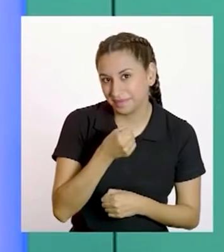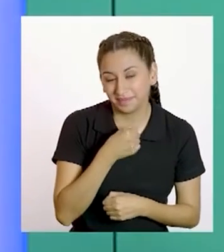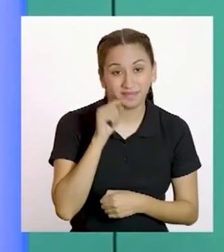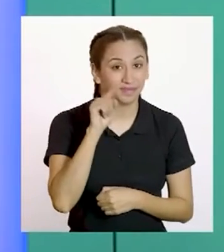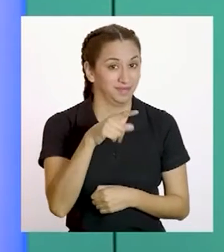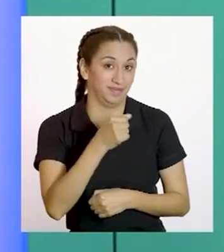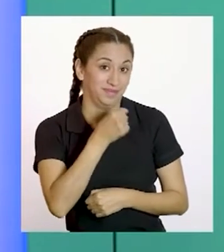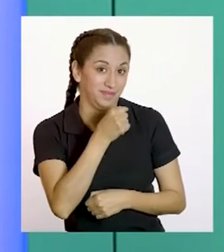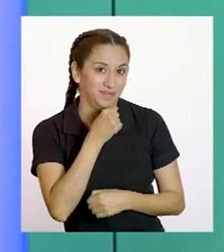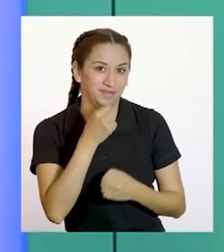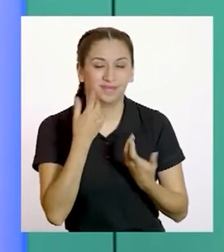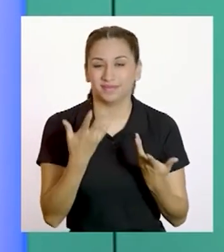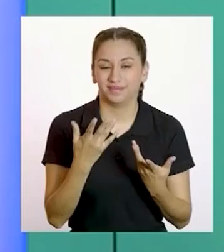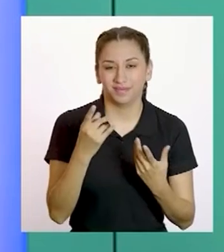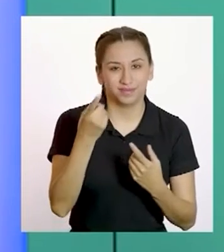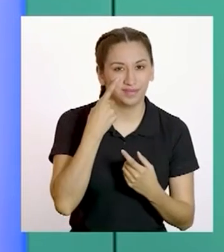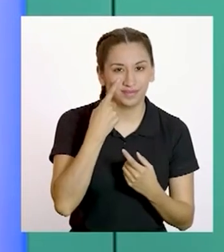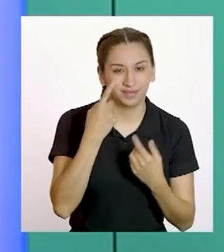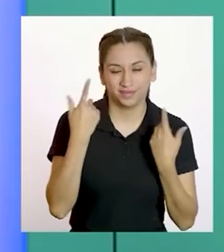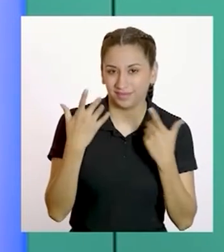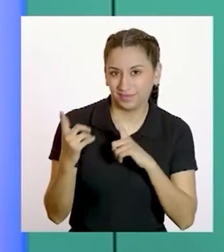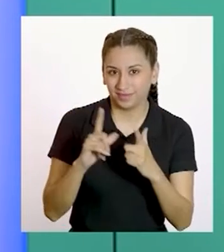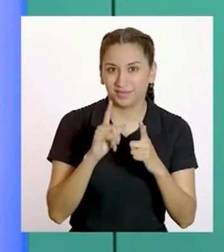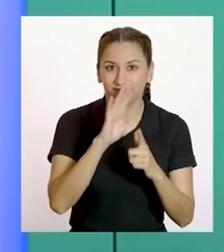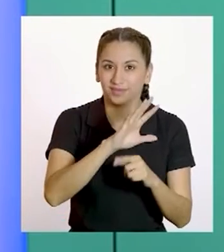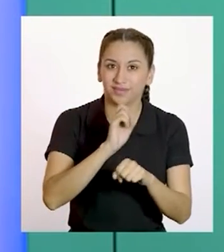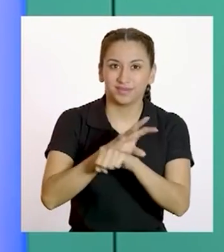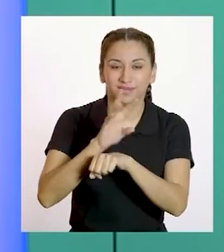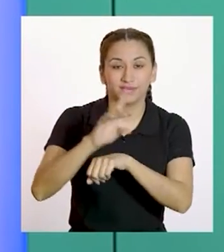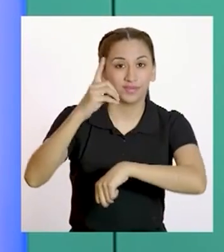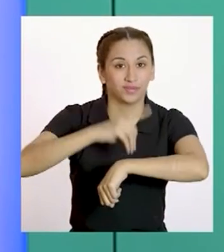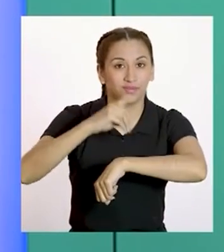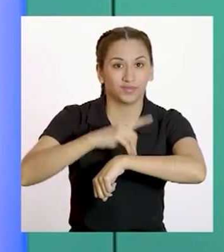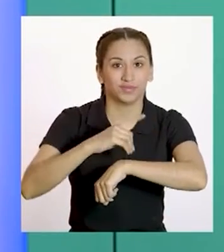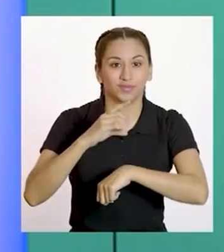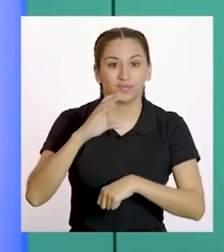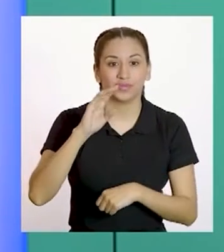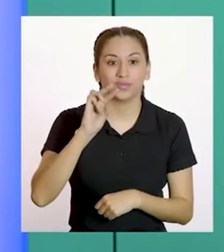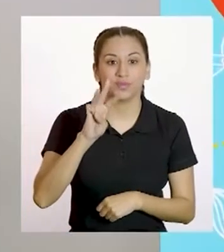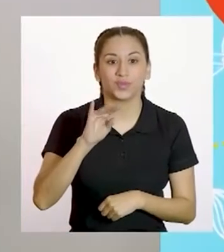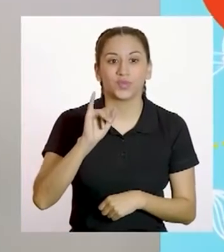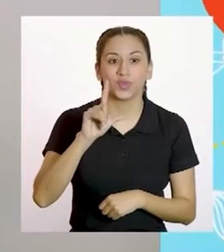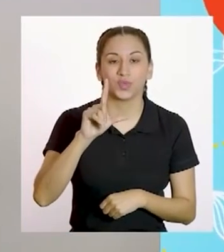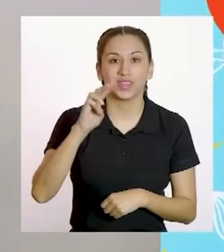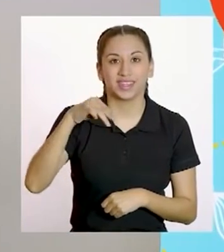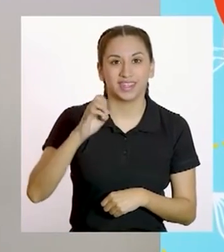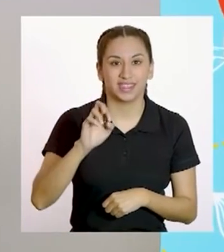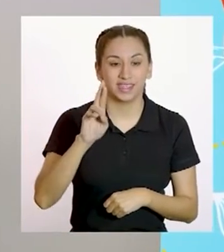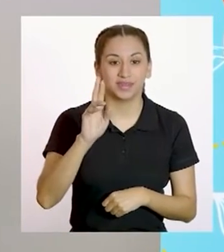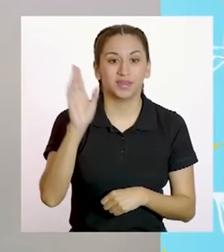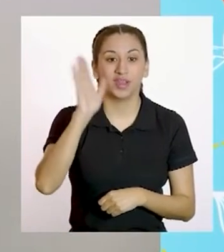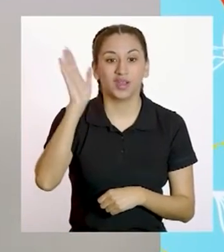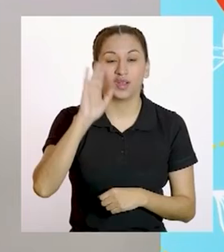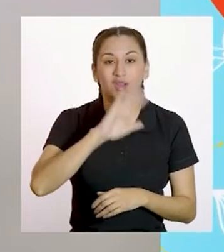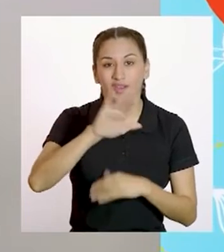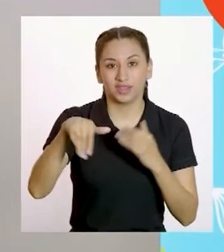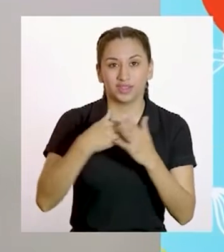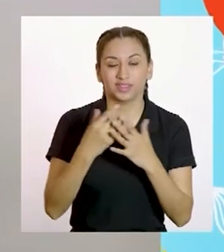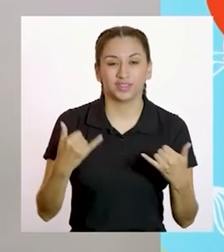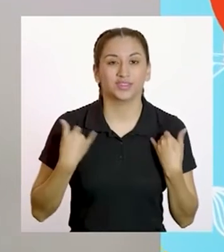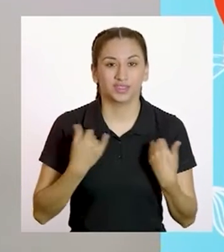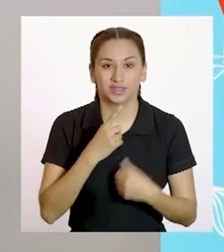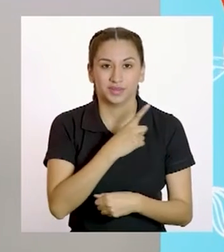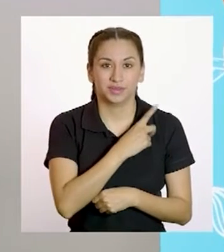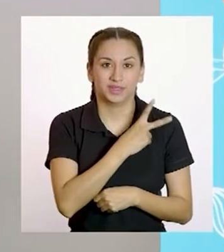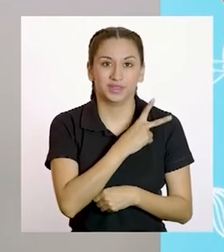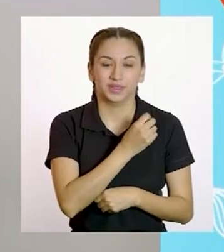Alejandro! Aquí Alejandro reporta, listo para conocer las recomendaciones del doctor Wilmer Córdoba. Hola Alejandro, hola chicos y chicas de primero y segundo